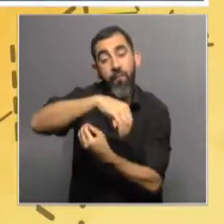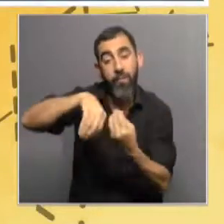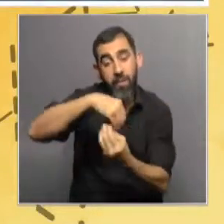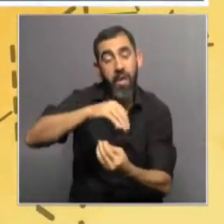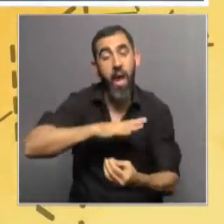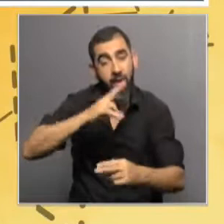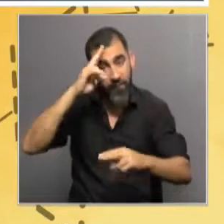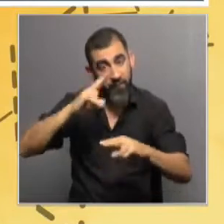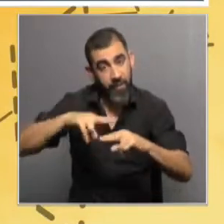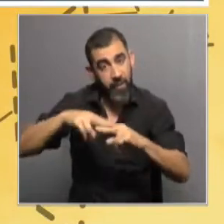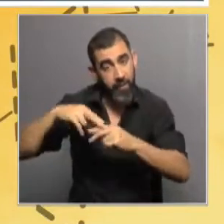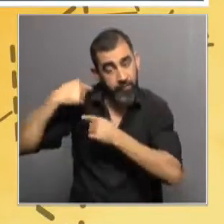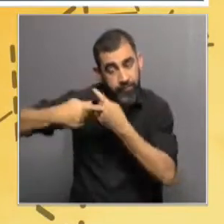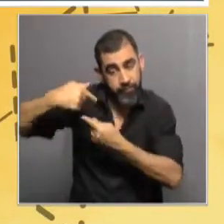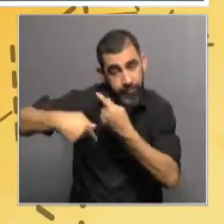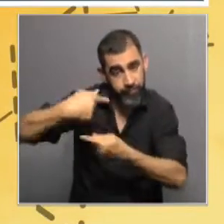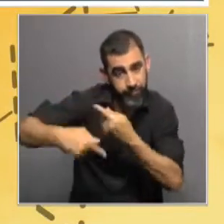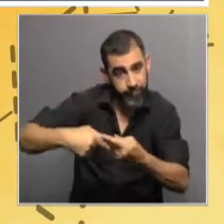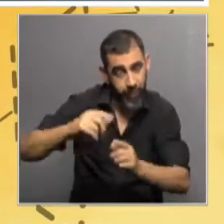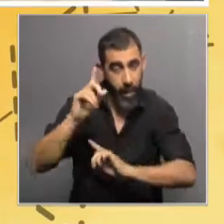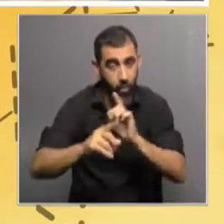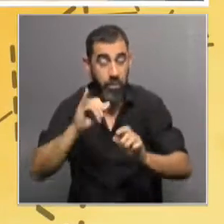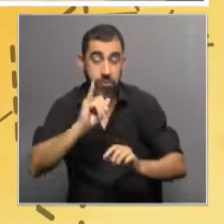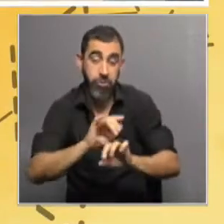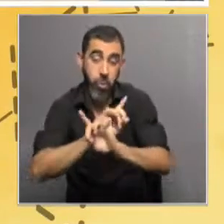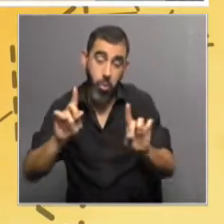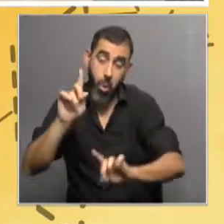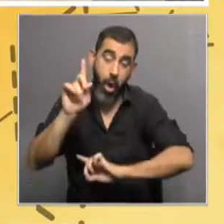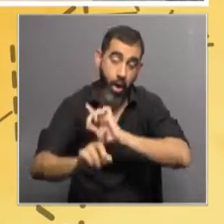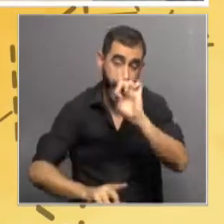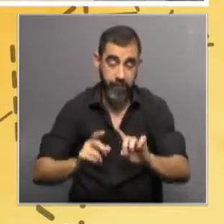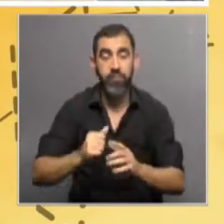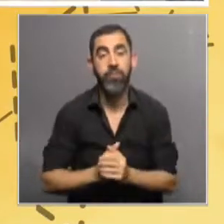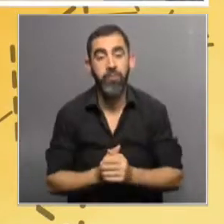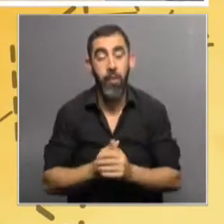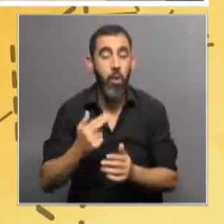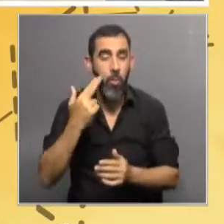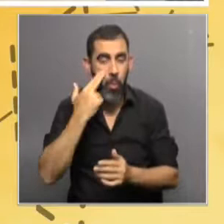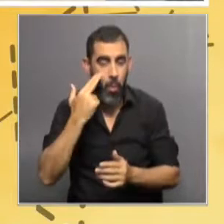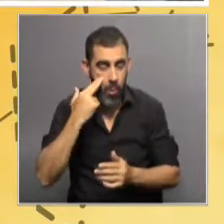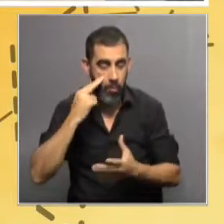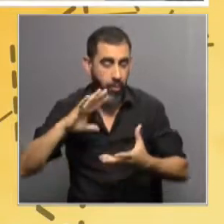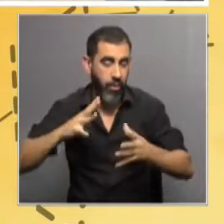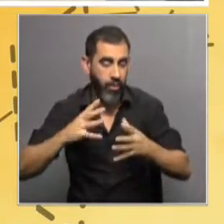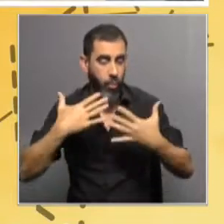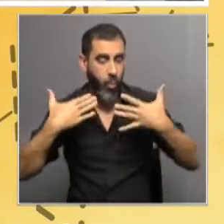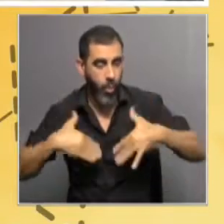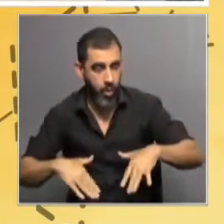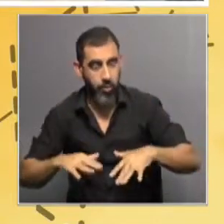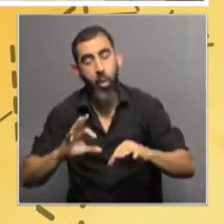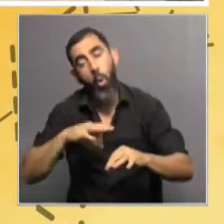enfermedades genéticas, sean estas hereditarias o no hereditarias, malformaciones congénitas y otras